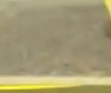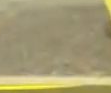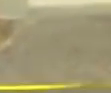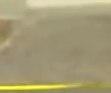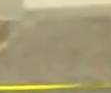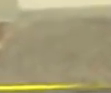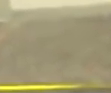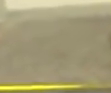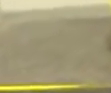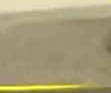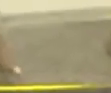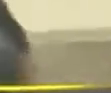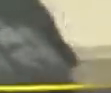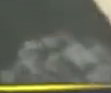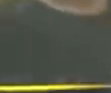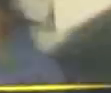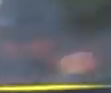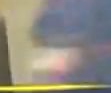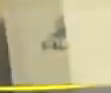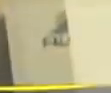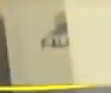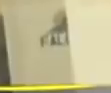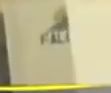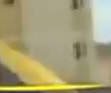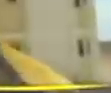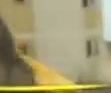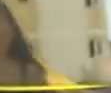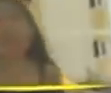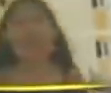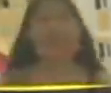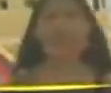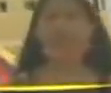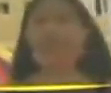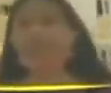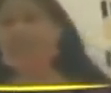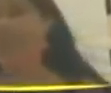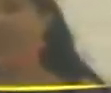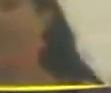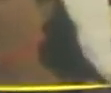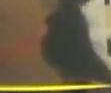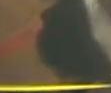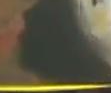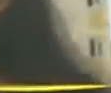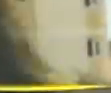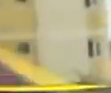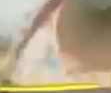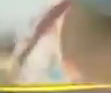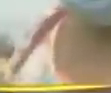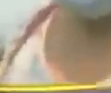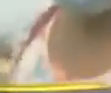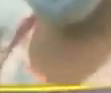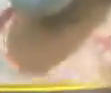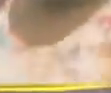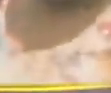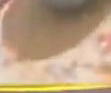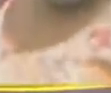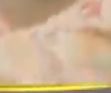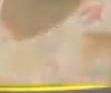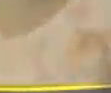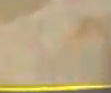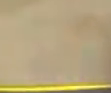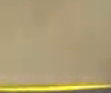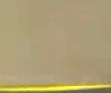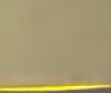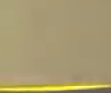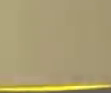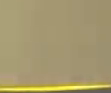escuchar las palabras de Yoseli, jefa de hogar, mujer trabajadora, joven profesional, que sea